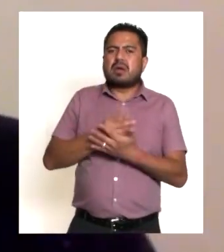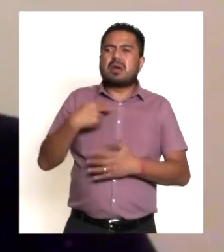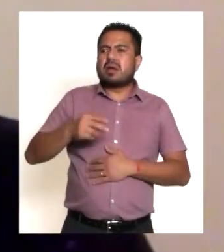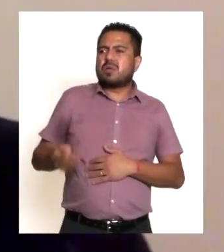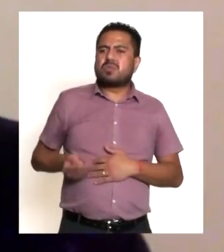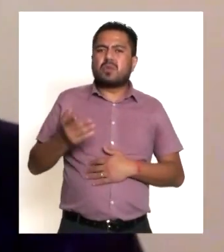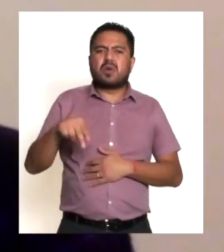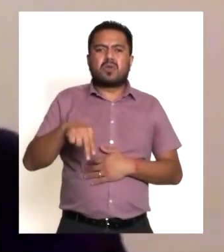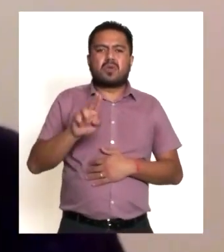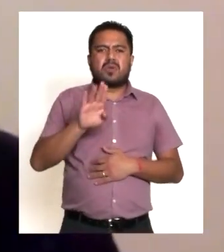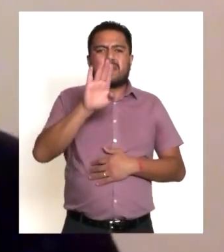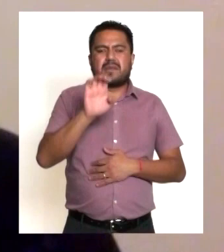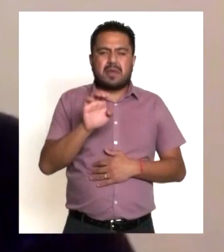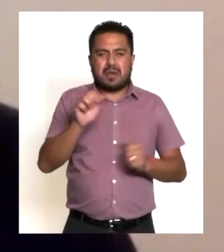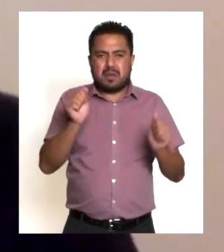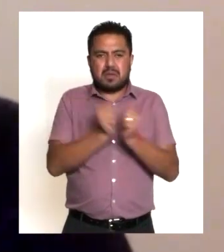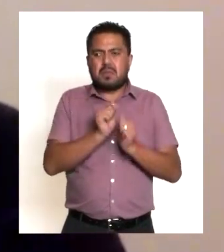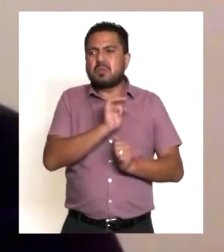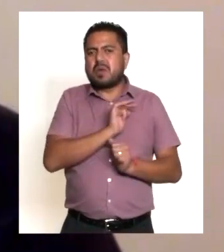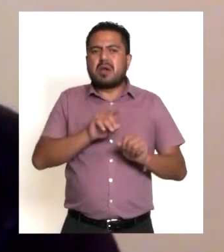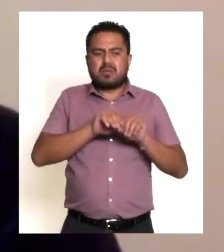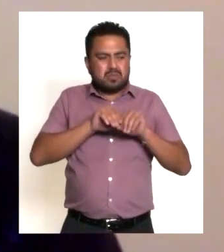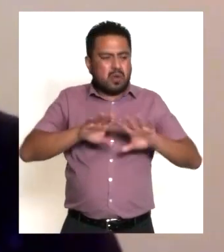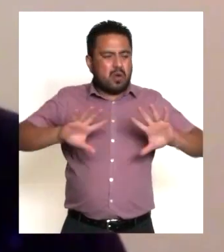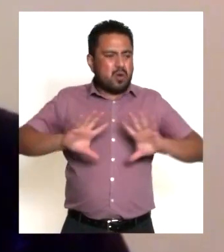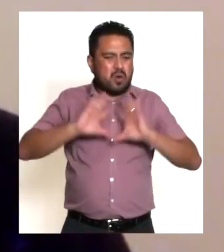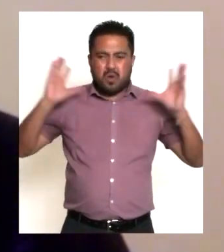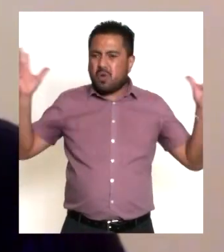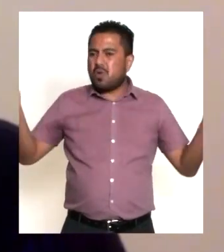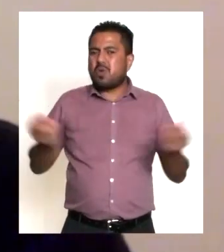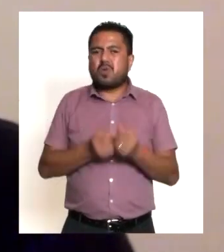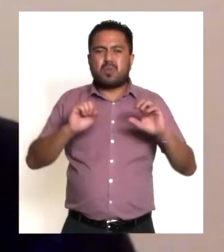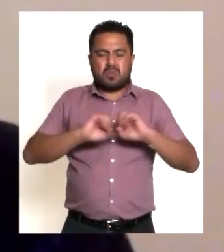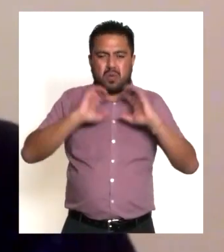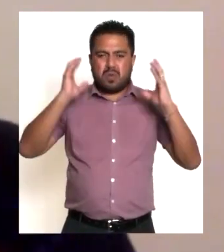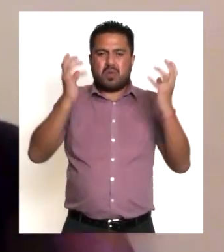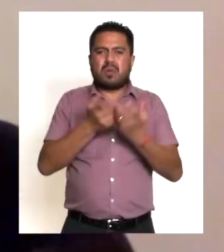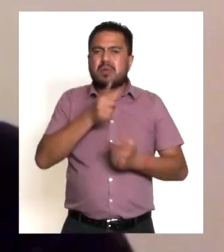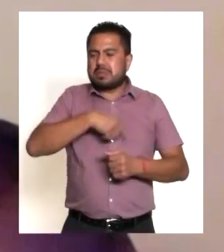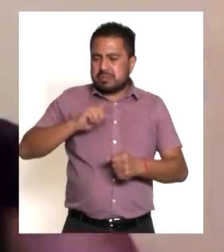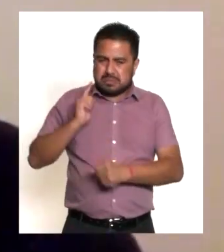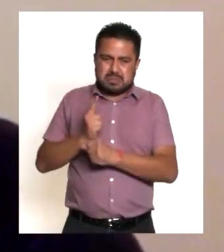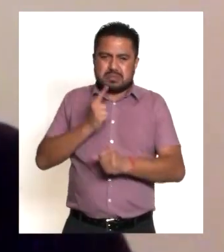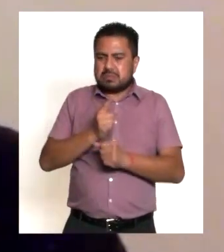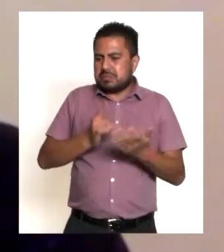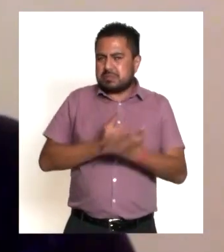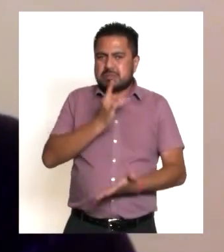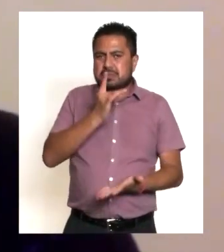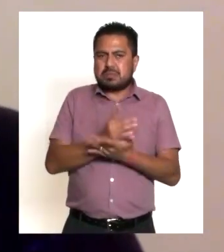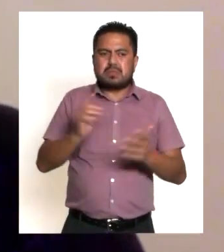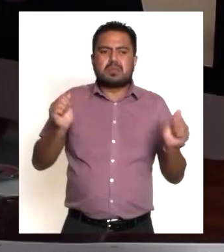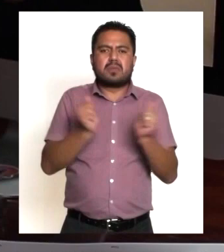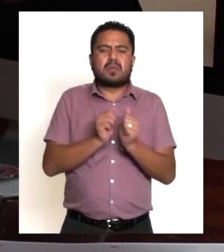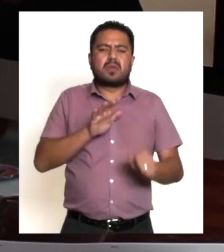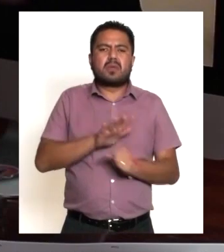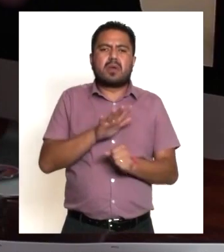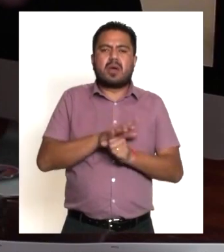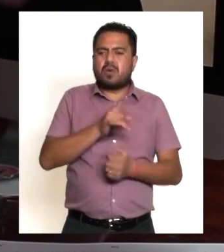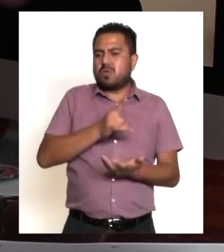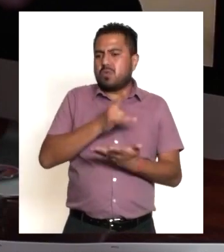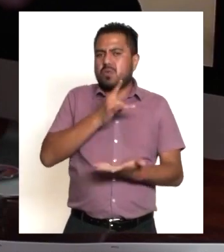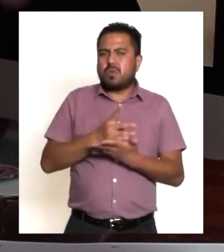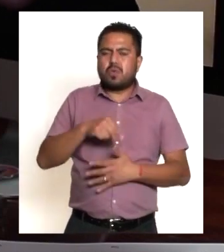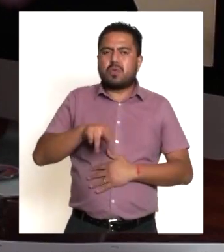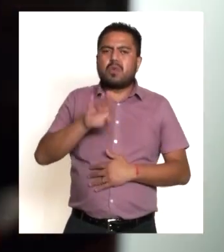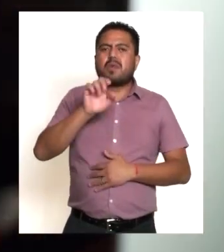la cual le llamamos la nube. Y pueden estar repartidas en todo el mundo. Sin embargo, uno ve únicamente como si fuera una